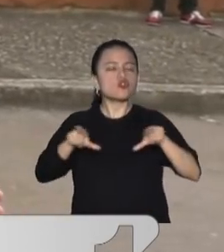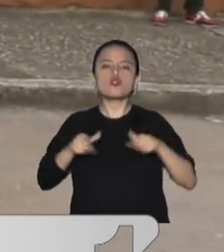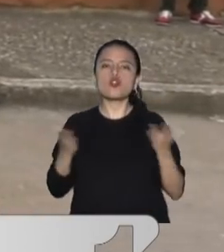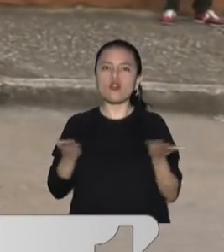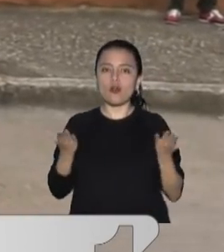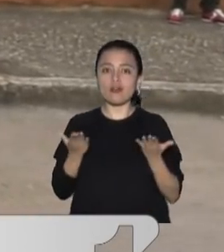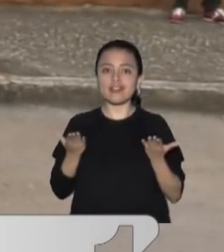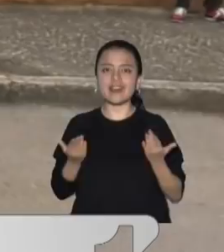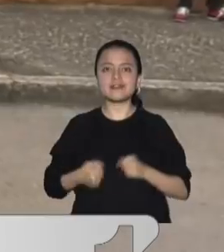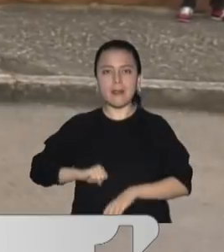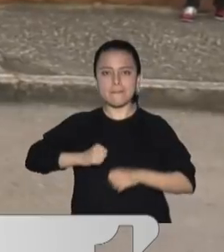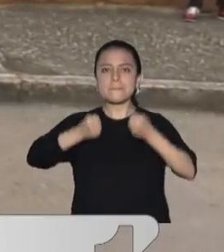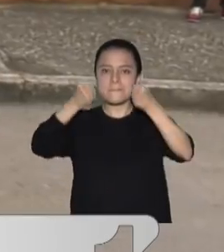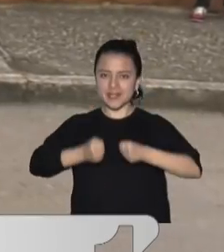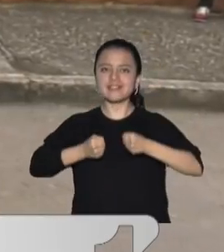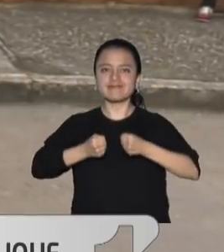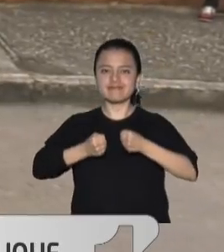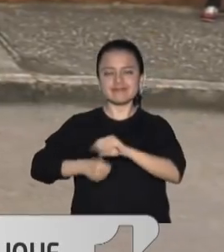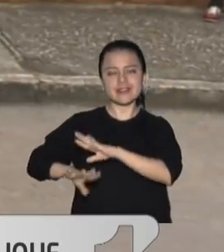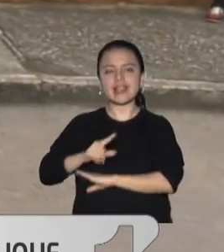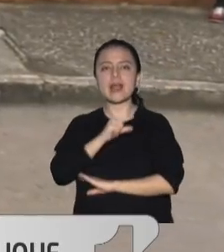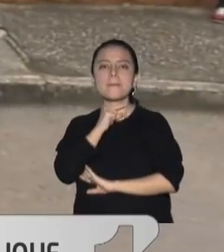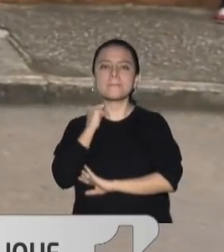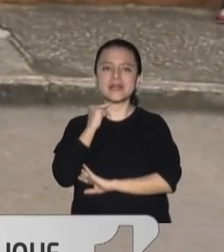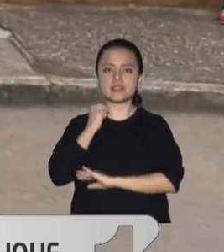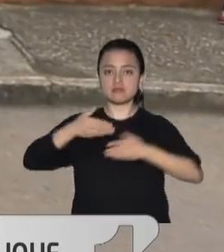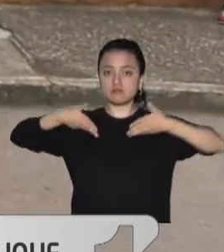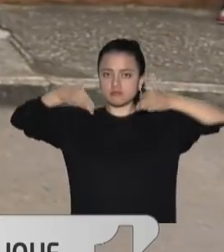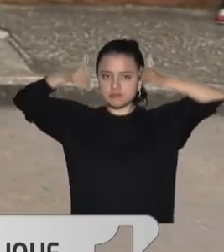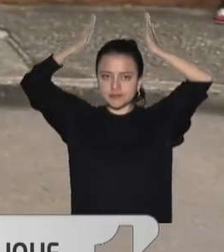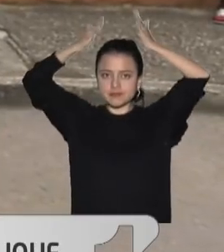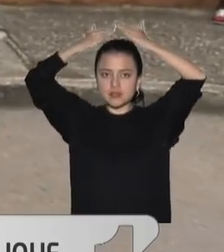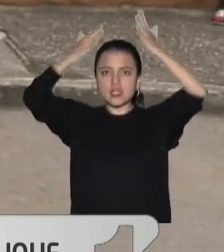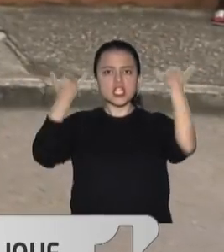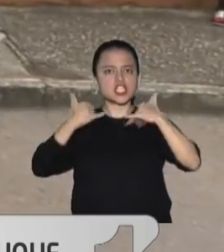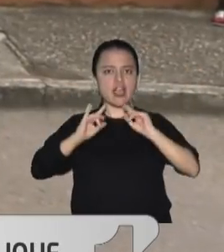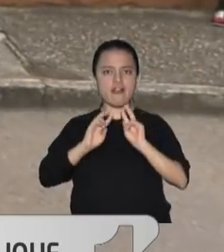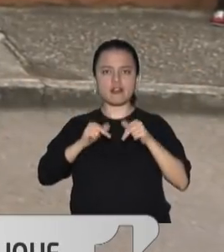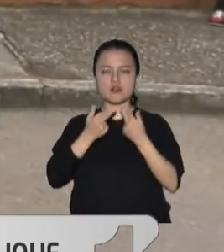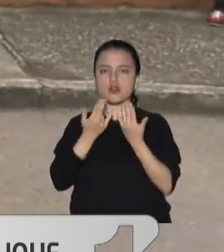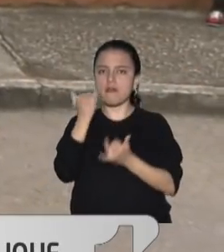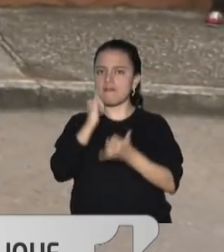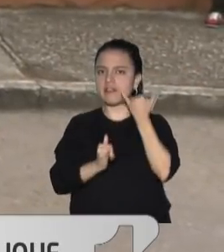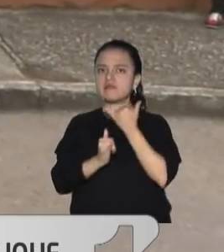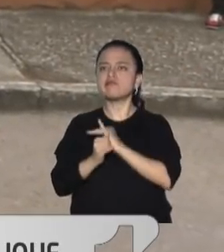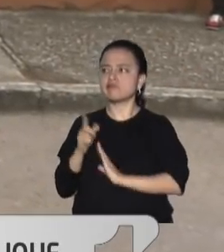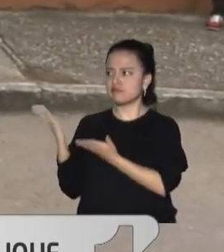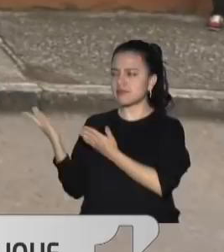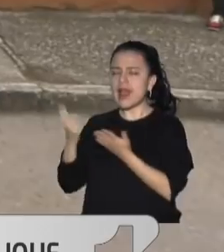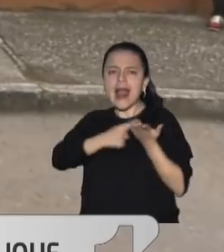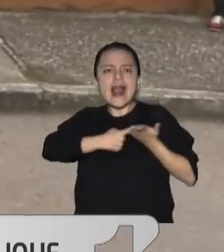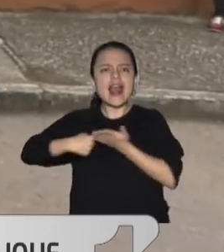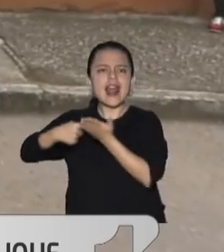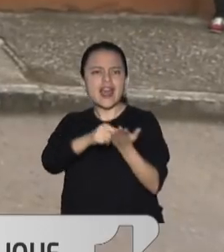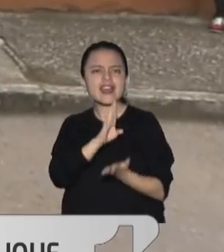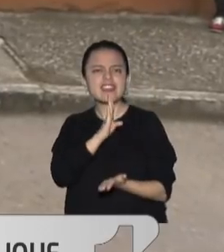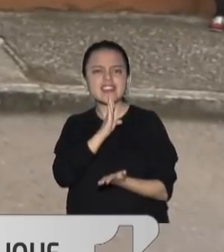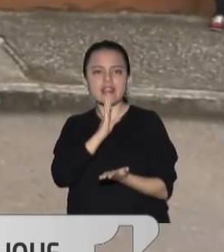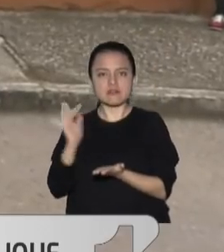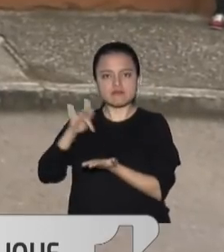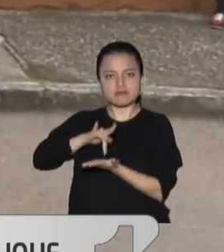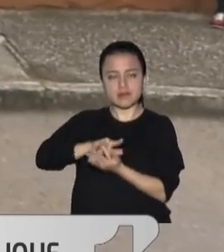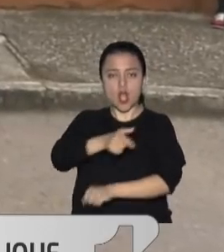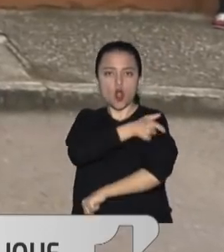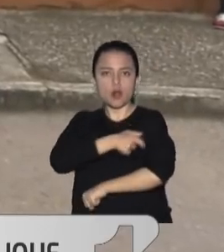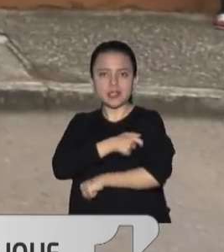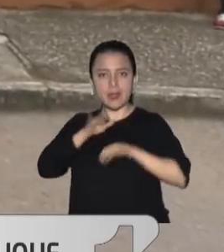desde aquí, desde la sede de la Conferencia Episcopal, donde acaba de terminar una reunión crucial entre los integrantes del Comité Nacional